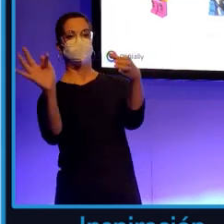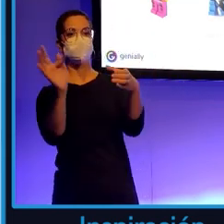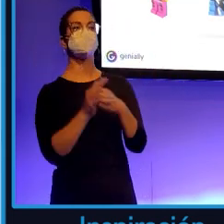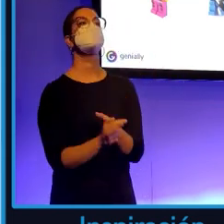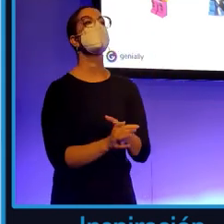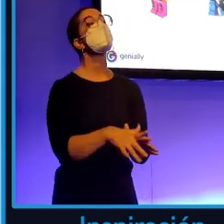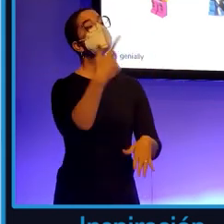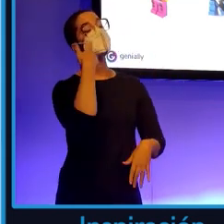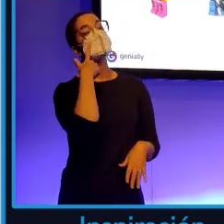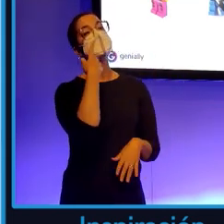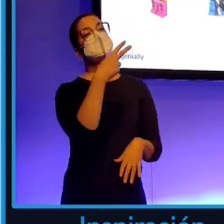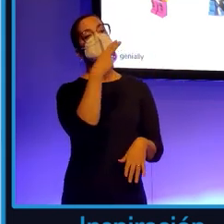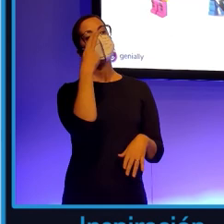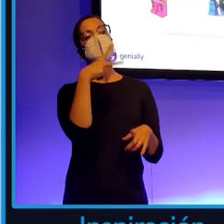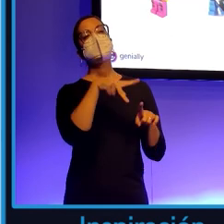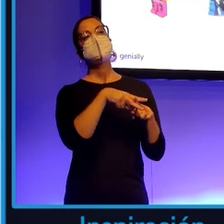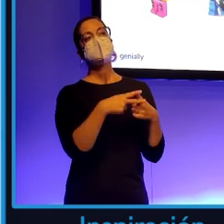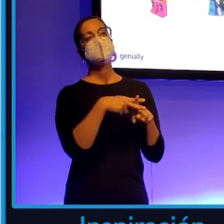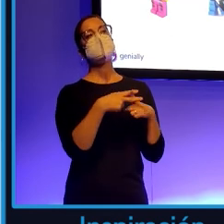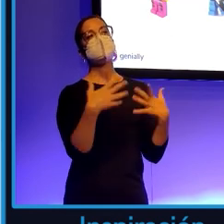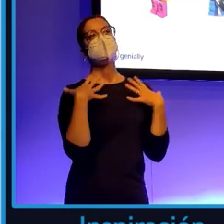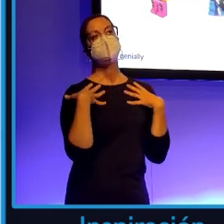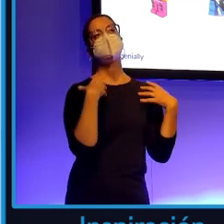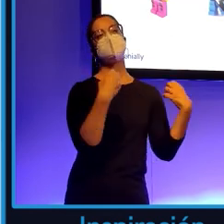mecánica sanidad